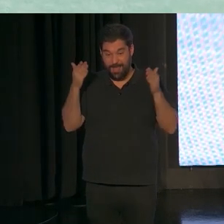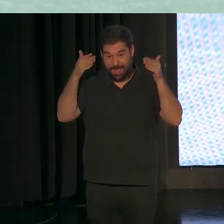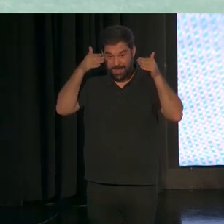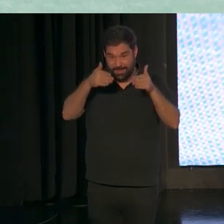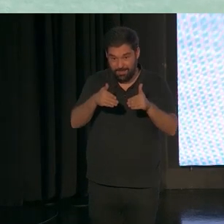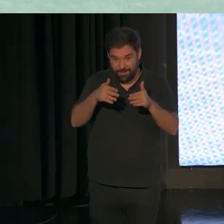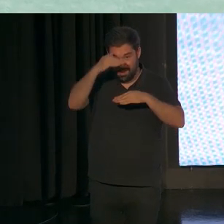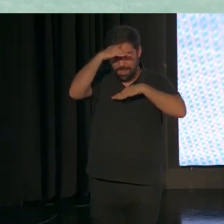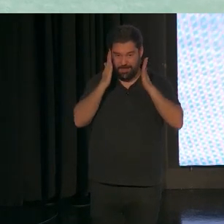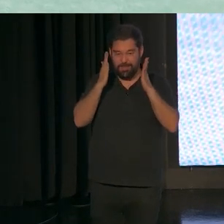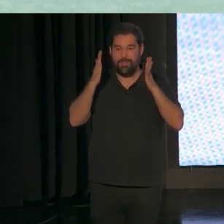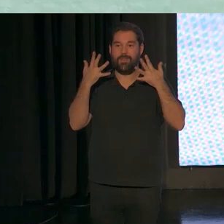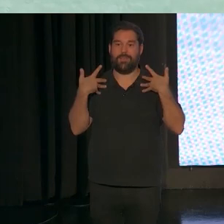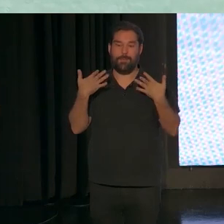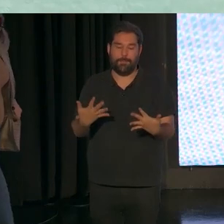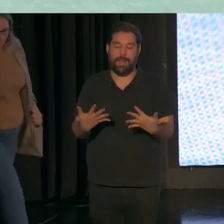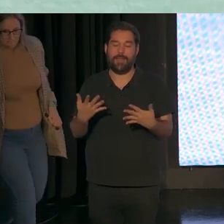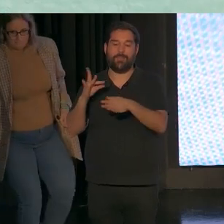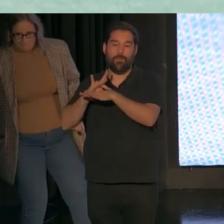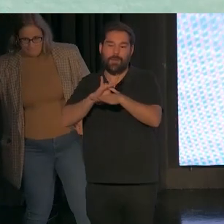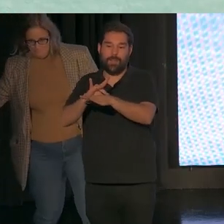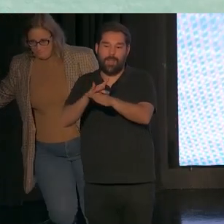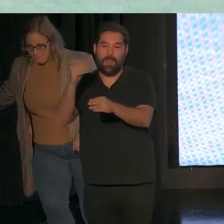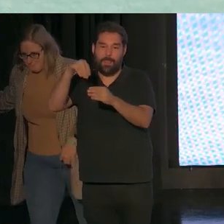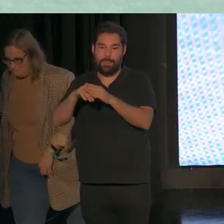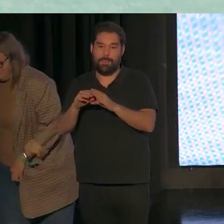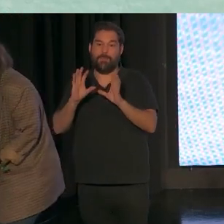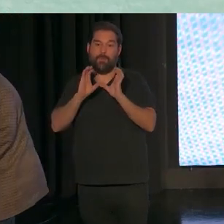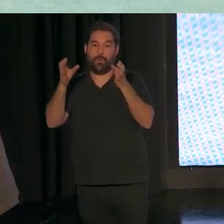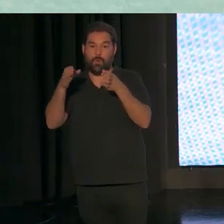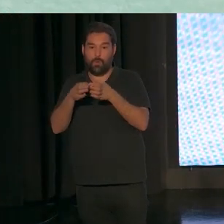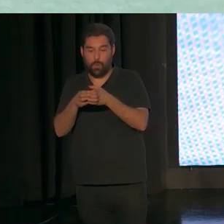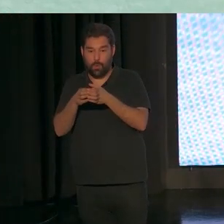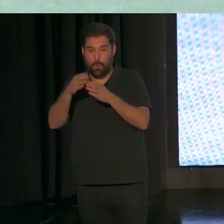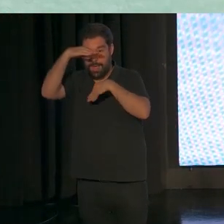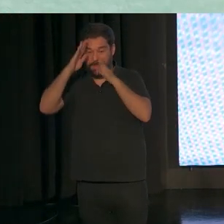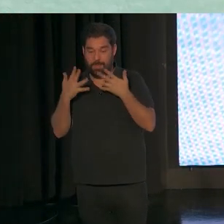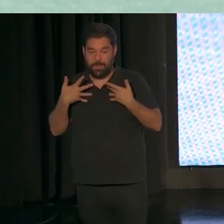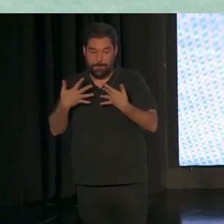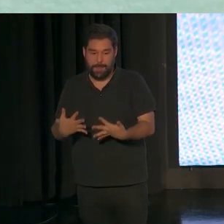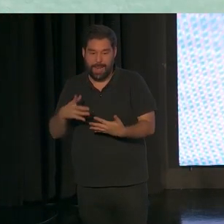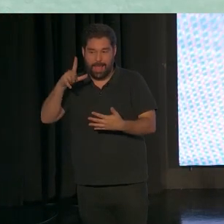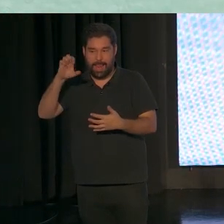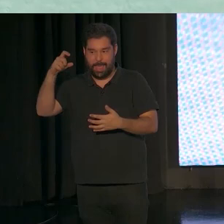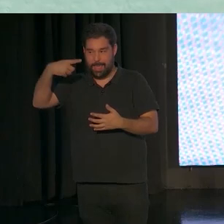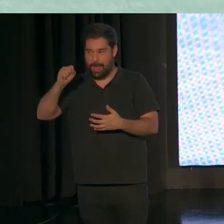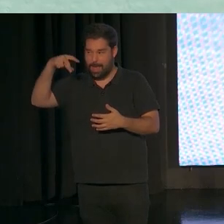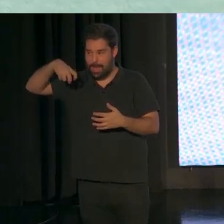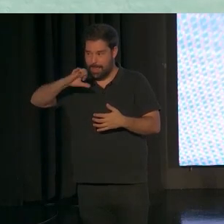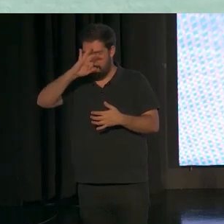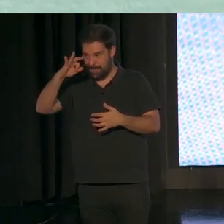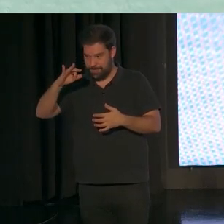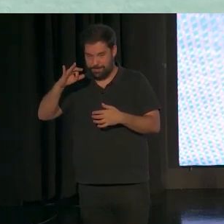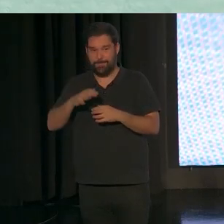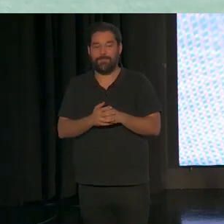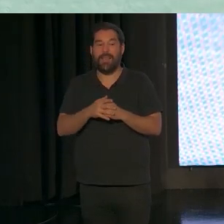infantil como orientadora del equipo de atención temprana de Leganés es No era